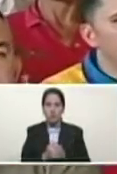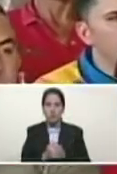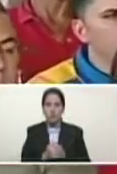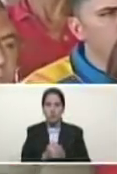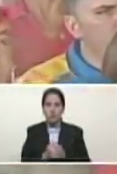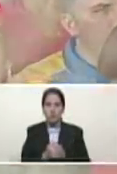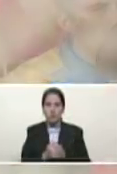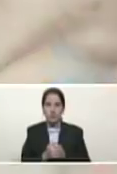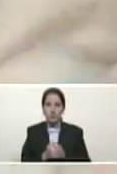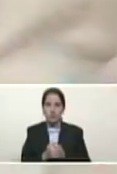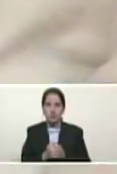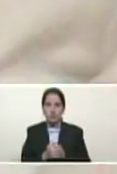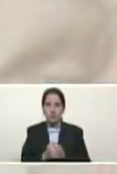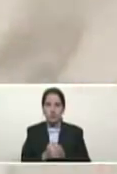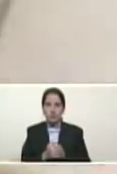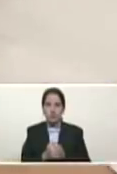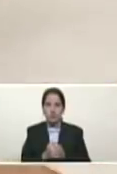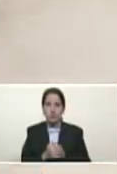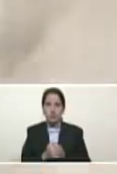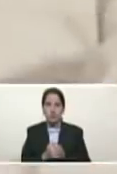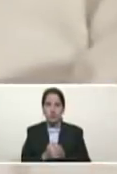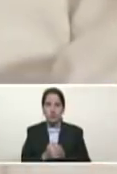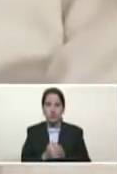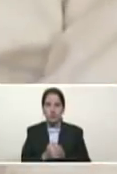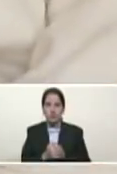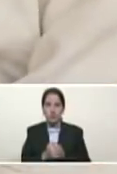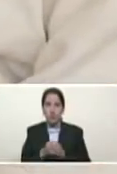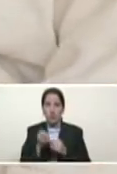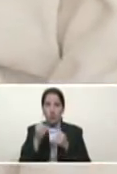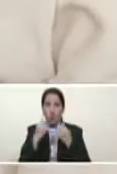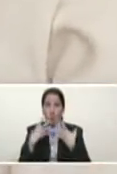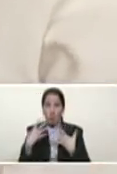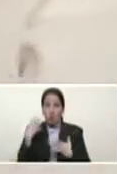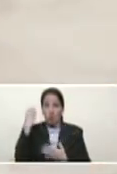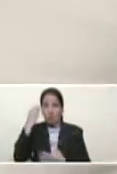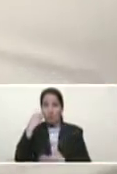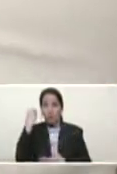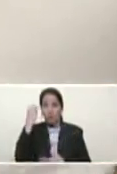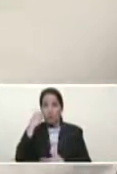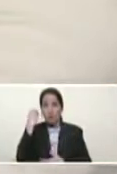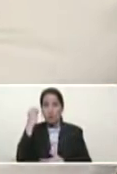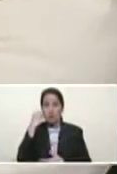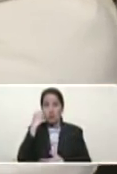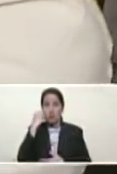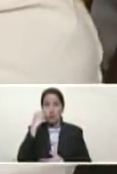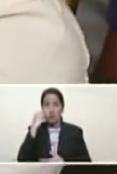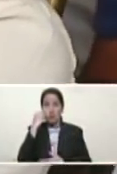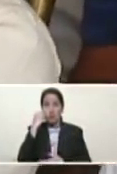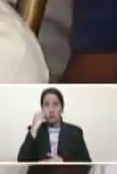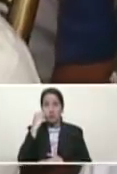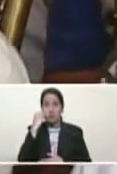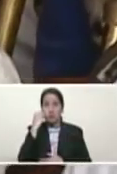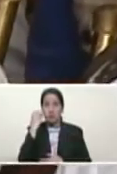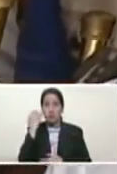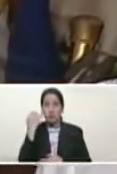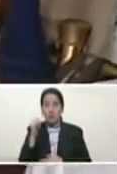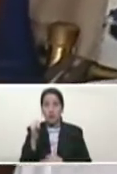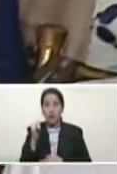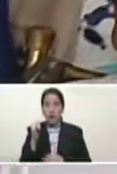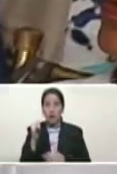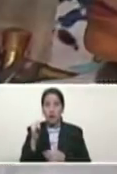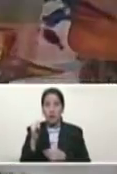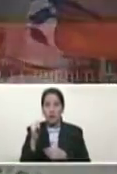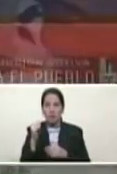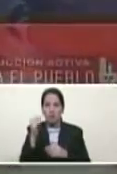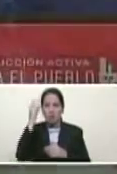que valga la reflexión, valga los comentarios, para que nosotros tengamos plena conciencia de dónde estamos